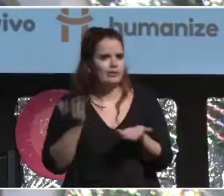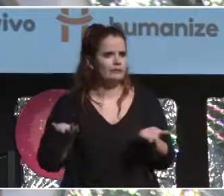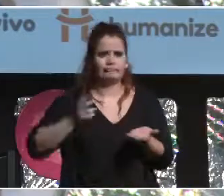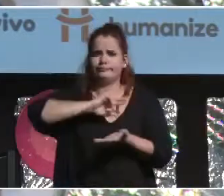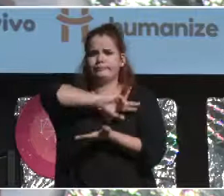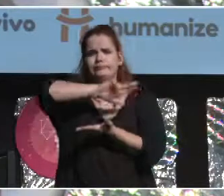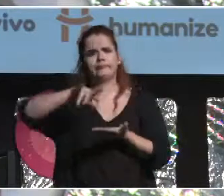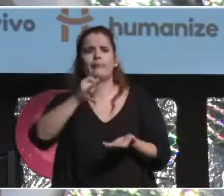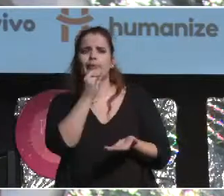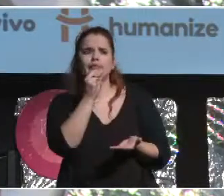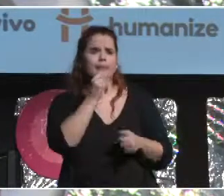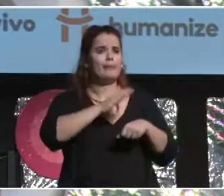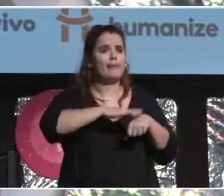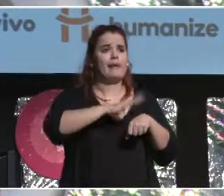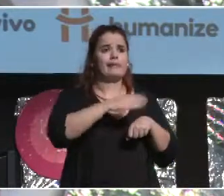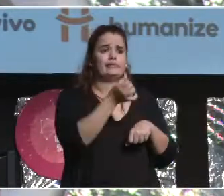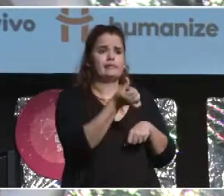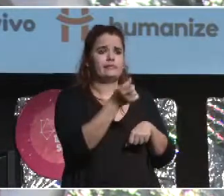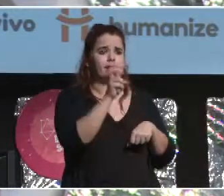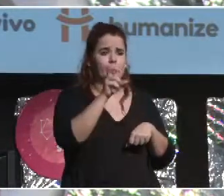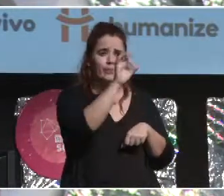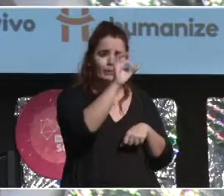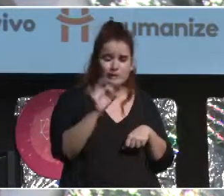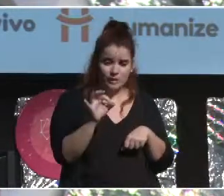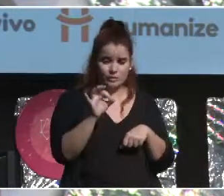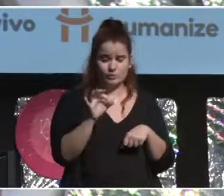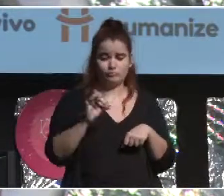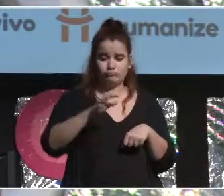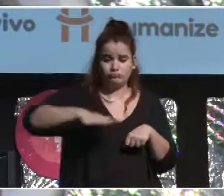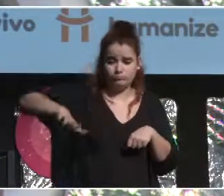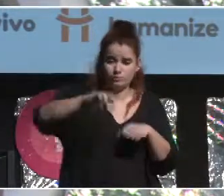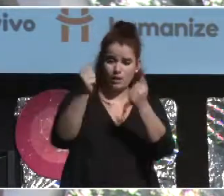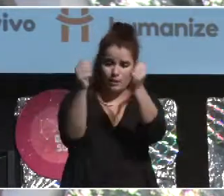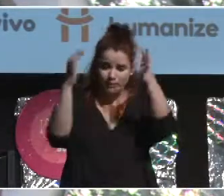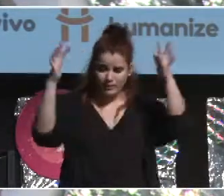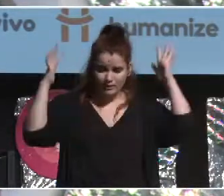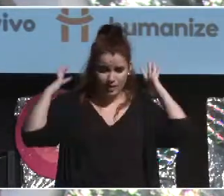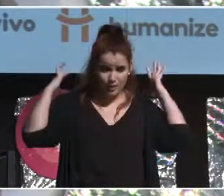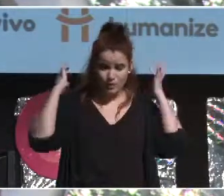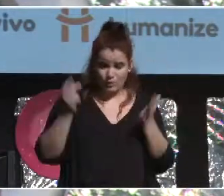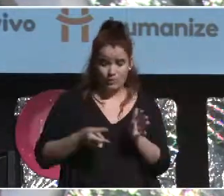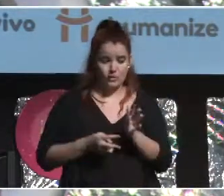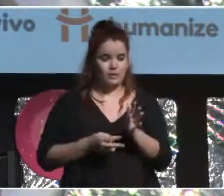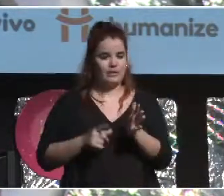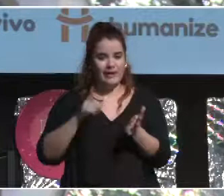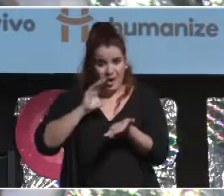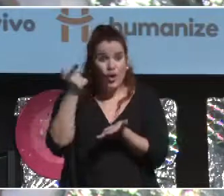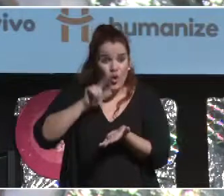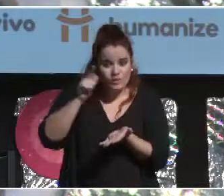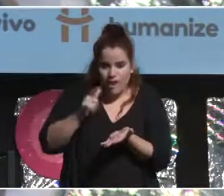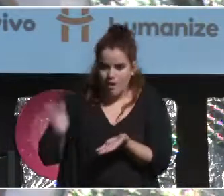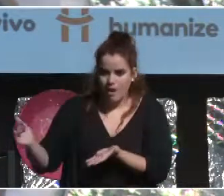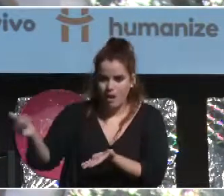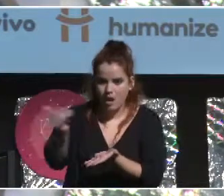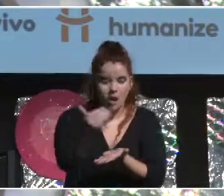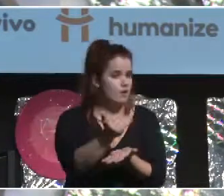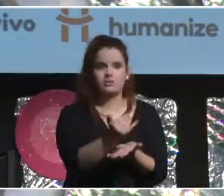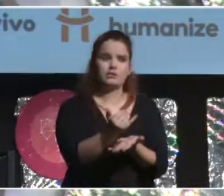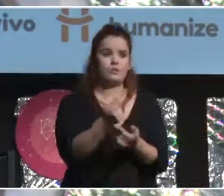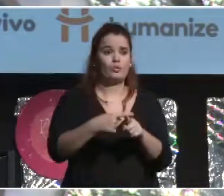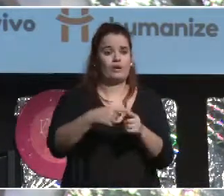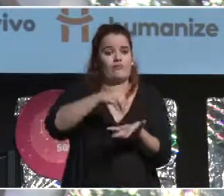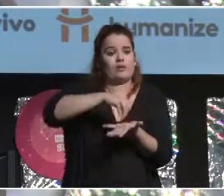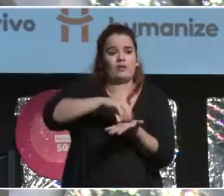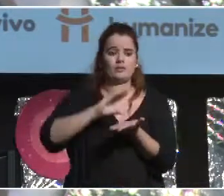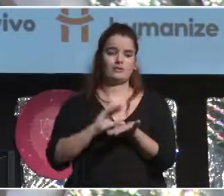más del 65% de los indicadores ambientales no tienen formas de ser medidos debido a que no hay datos. Y